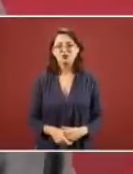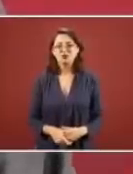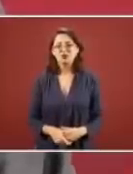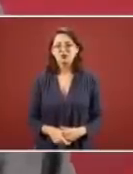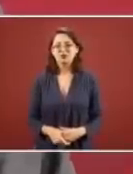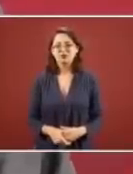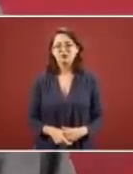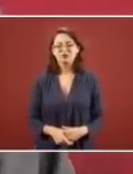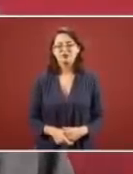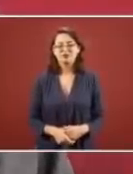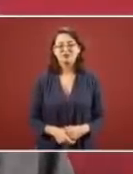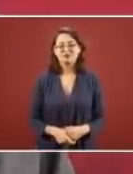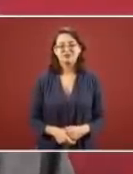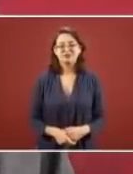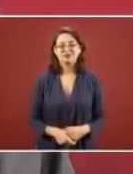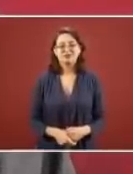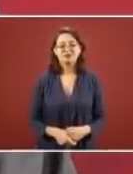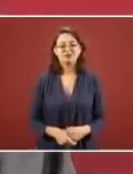Entonces, sí hay